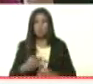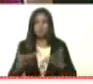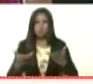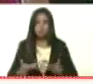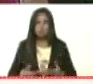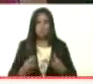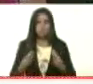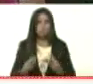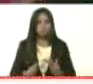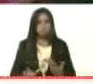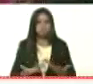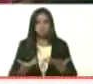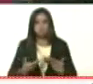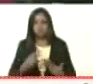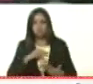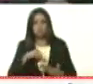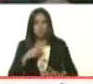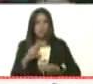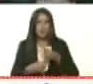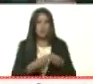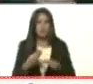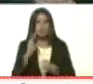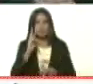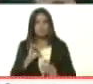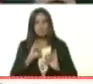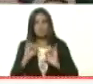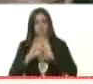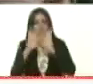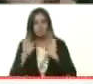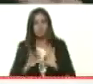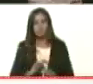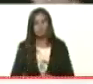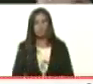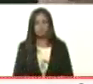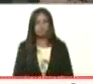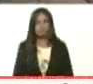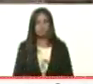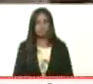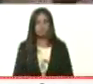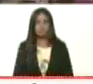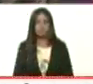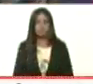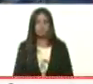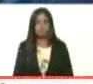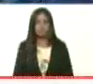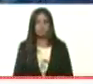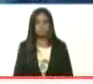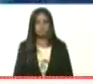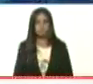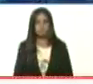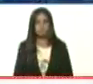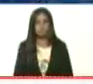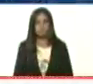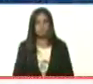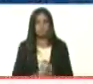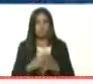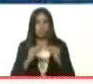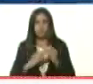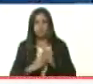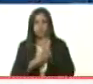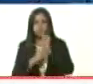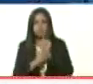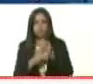con mucho gusto. Yo quiero hacerle un reconocimiento, presidente, permítamelo, a toda la dirigencia de la